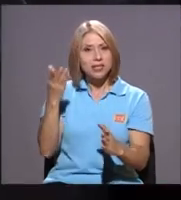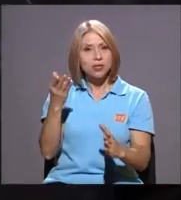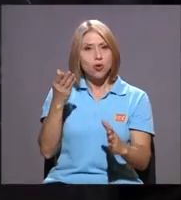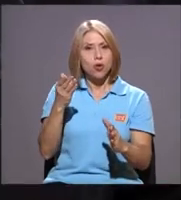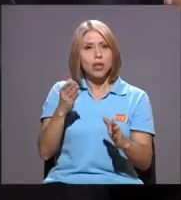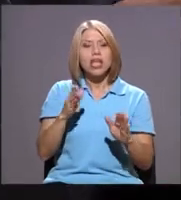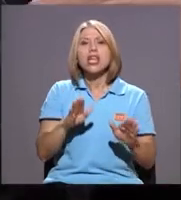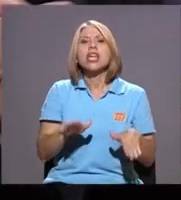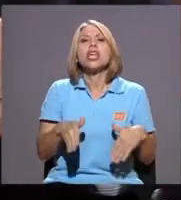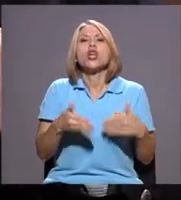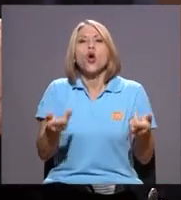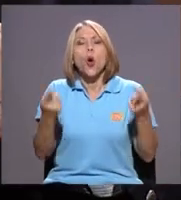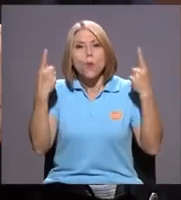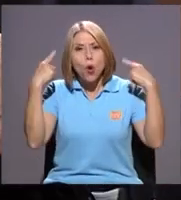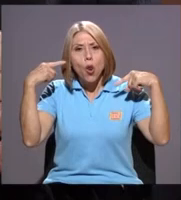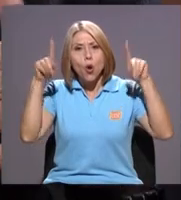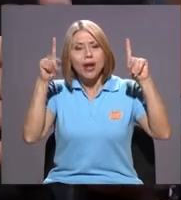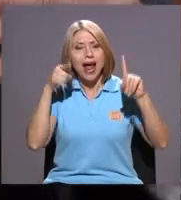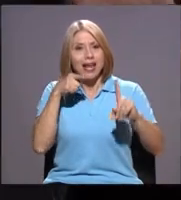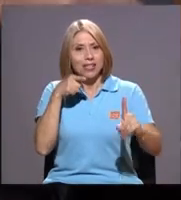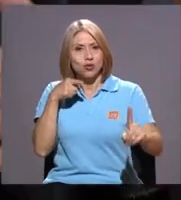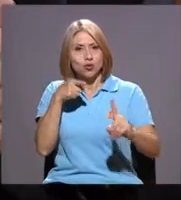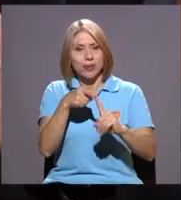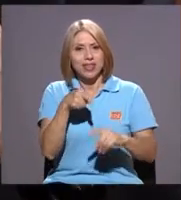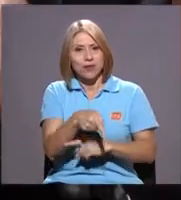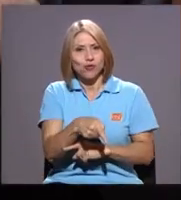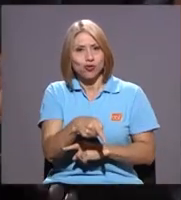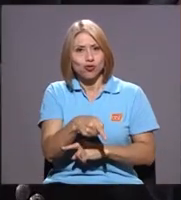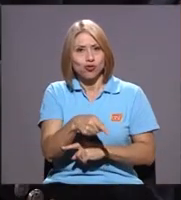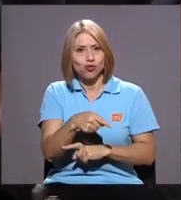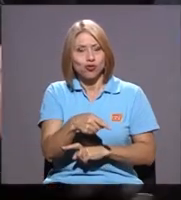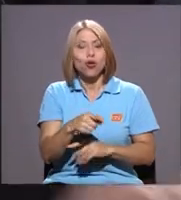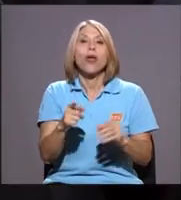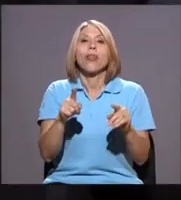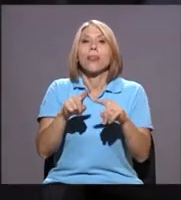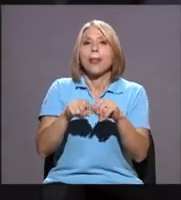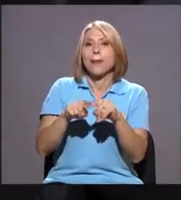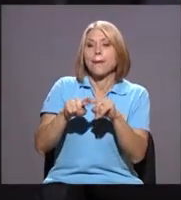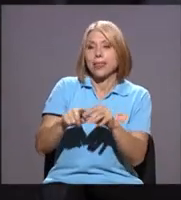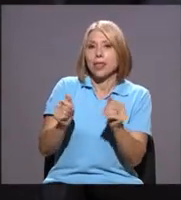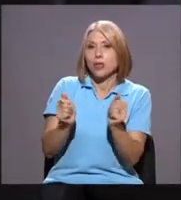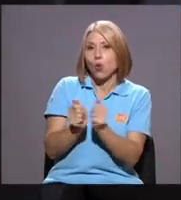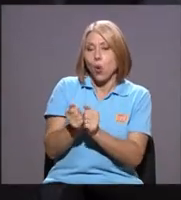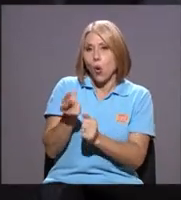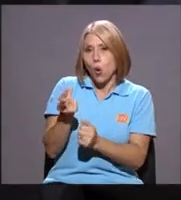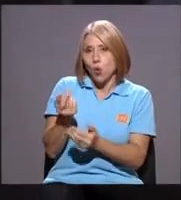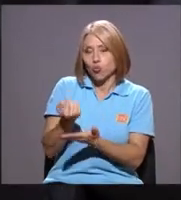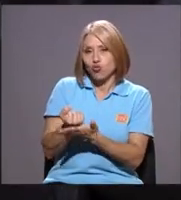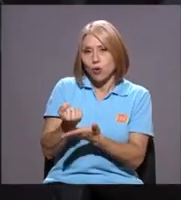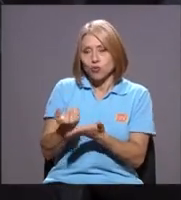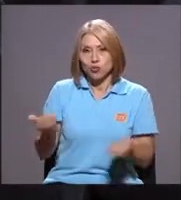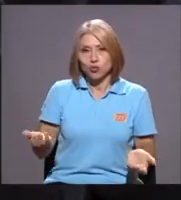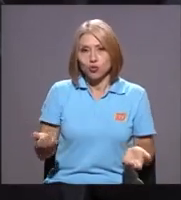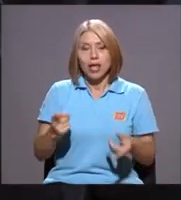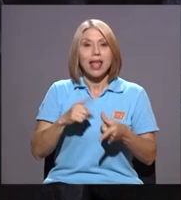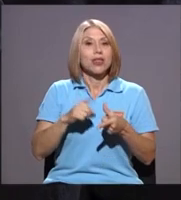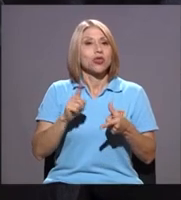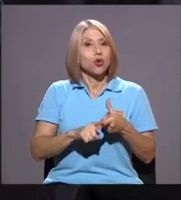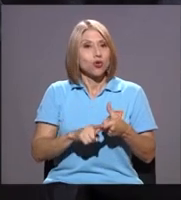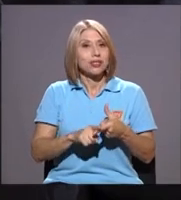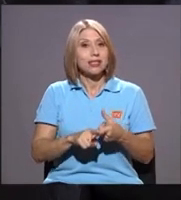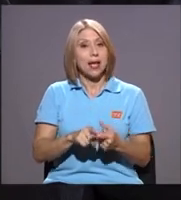van a lograrse esos objetivos en función de los recursos con que se cuentan. Entonces, constituye per